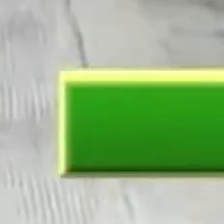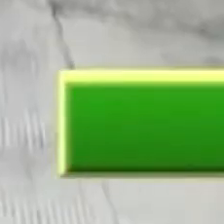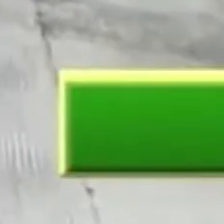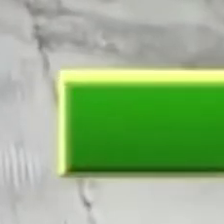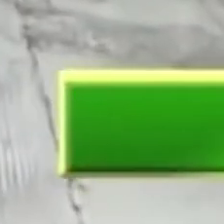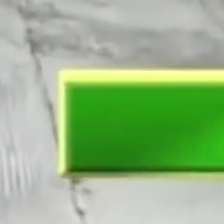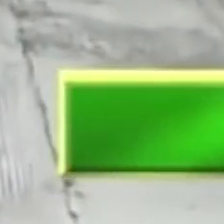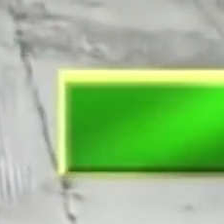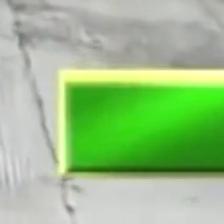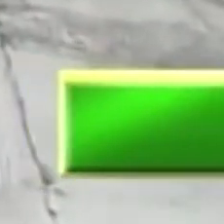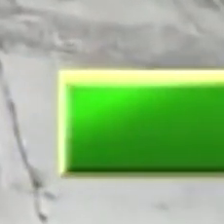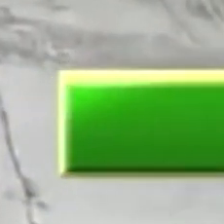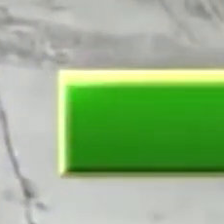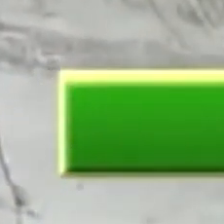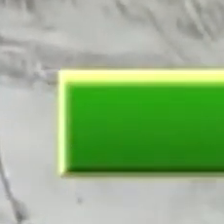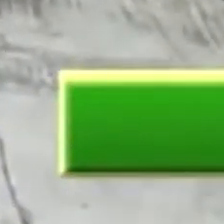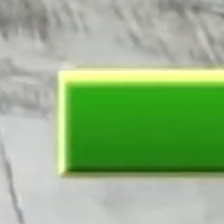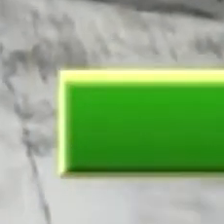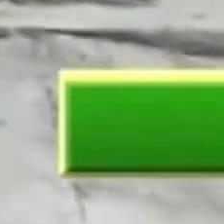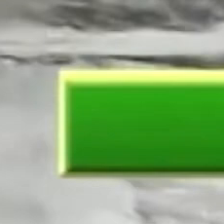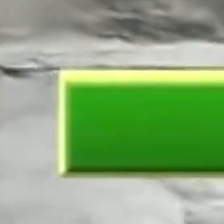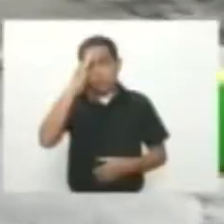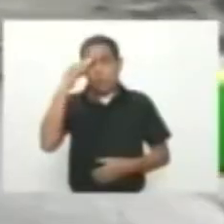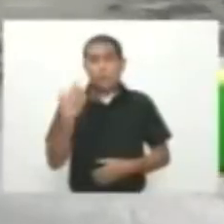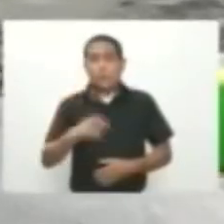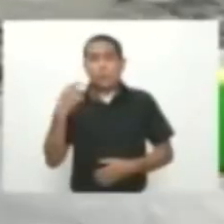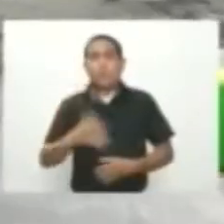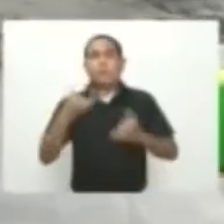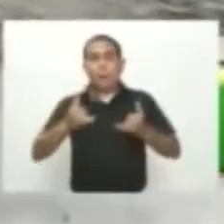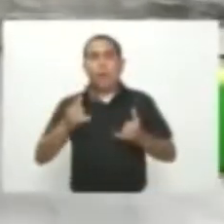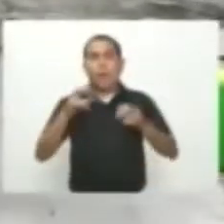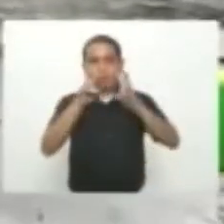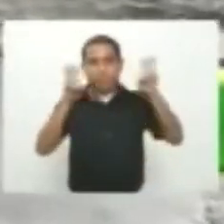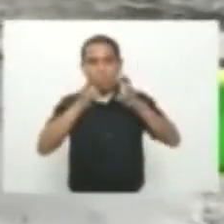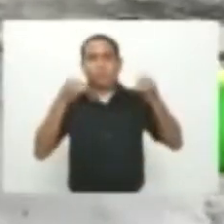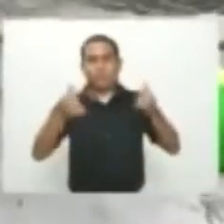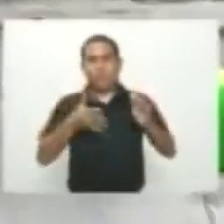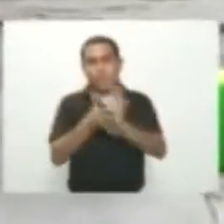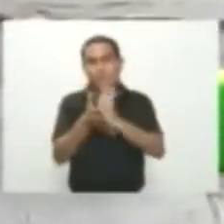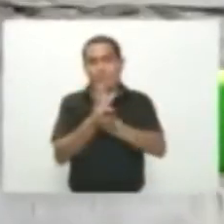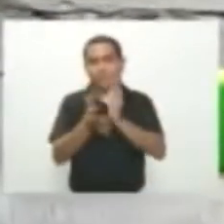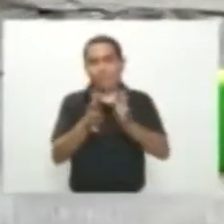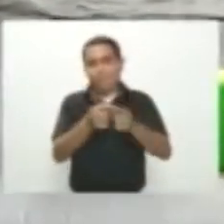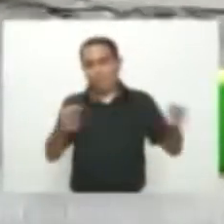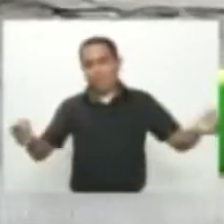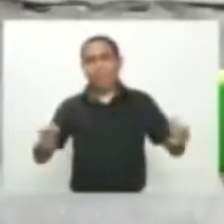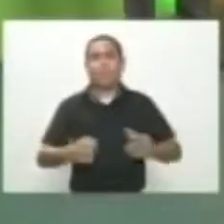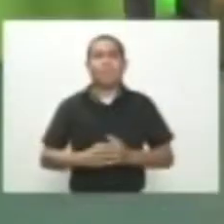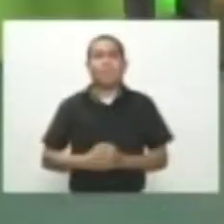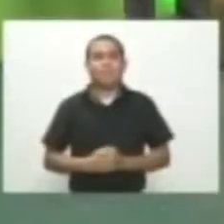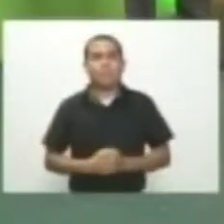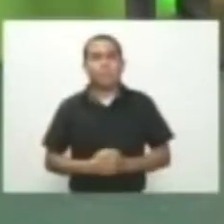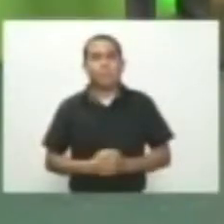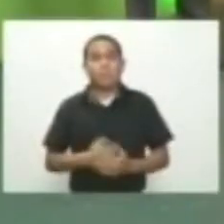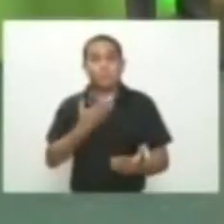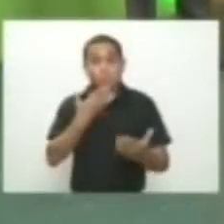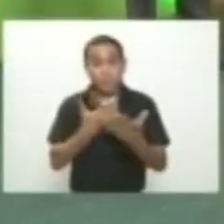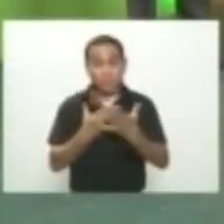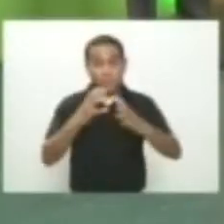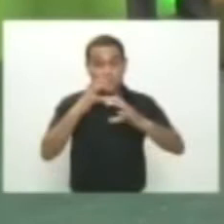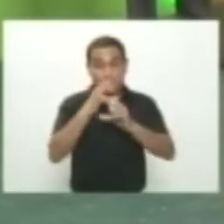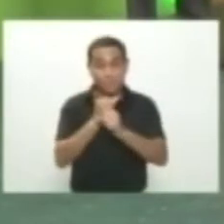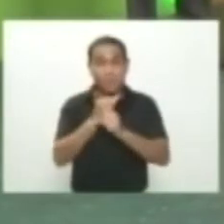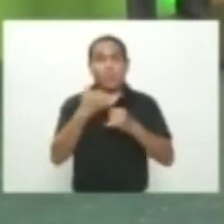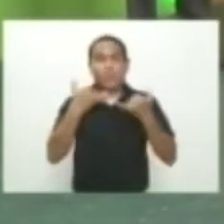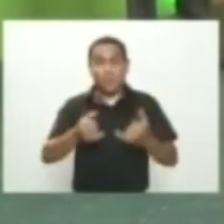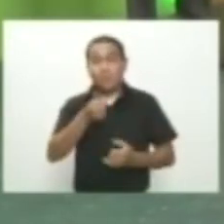por sicarios en el barrio San Luis De este tema estaremos hablando en nuestra presente emisión Buenas noches, estas